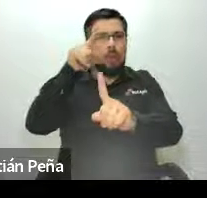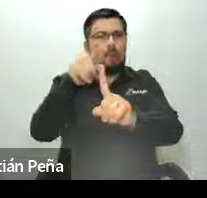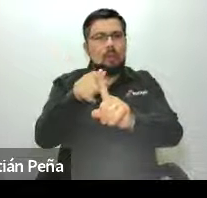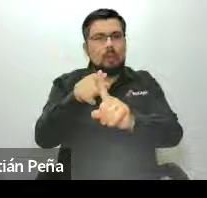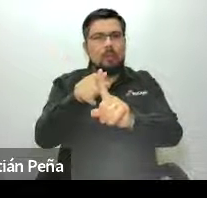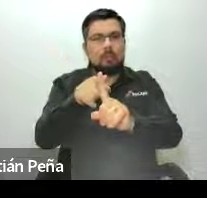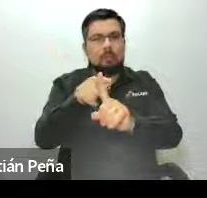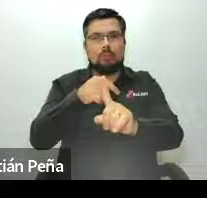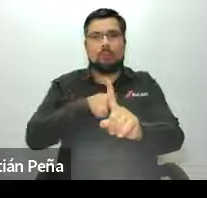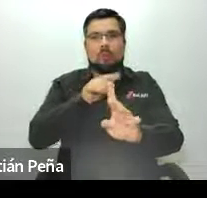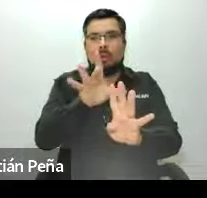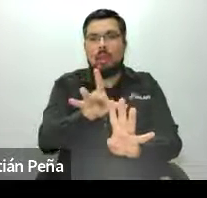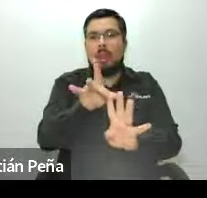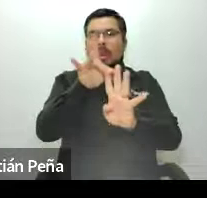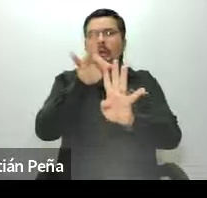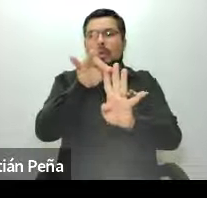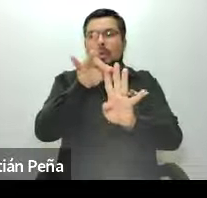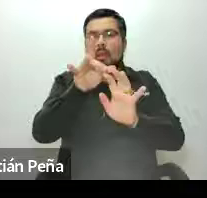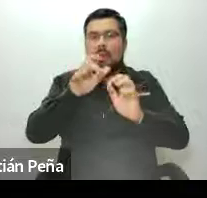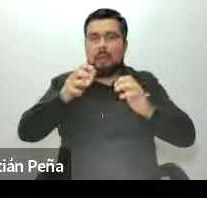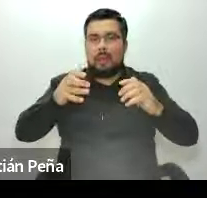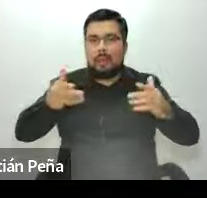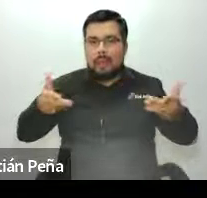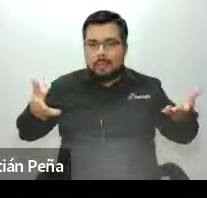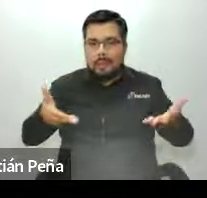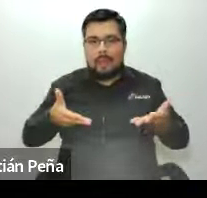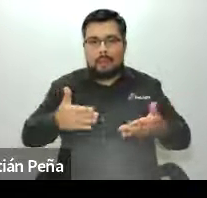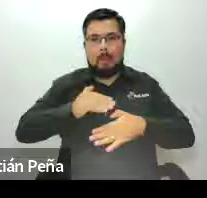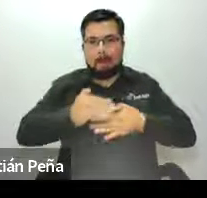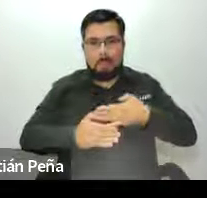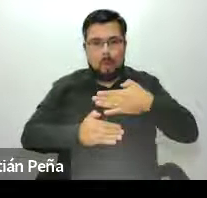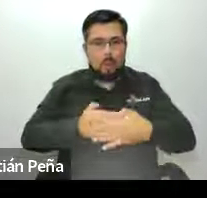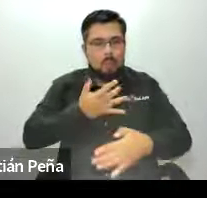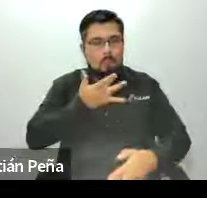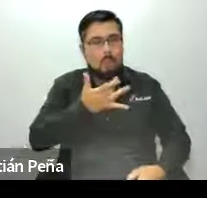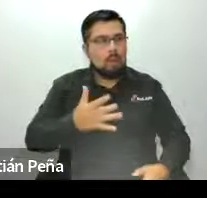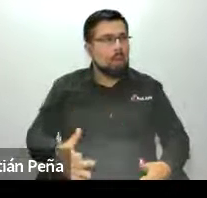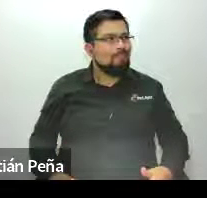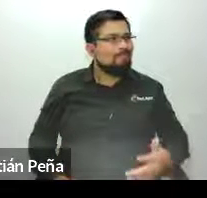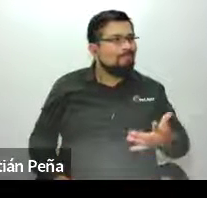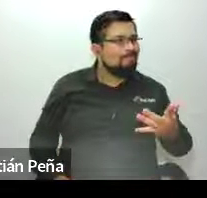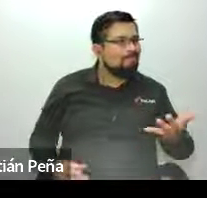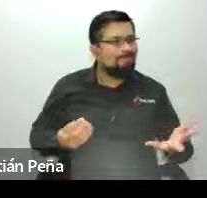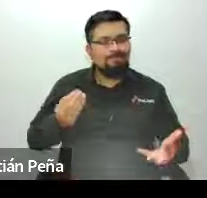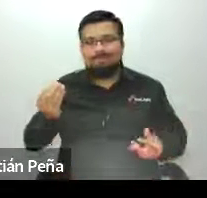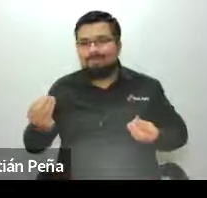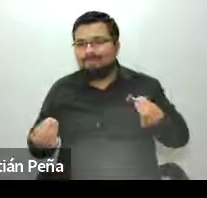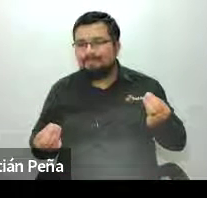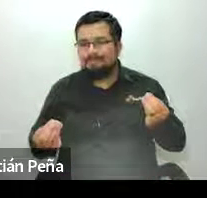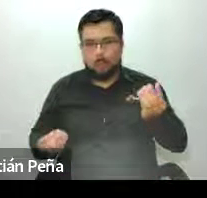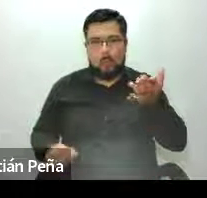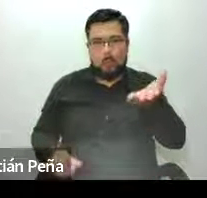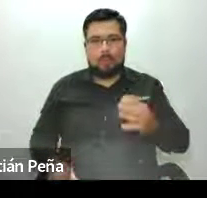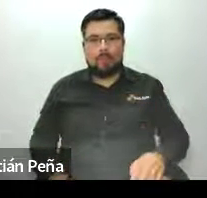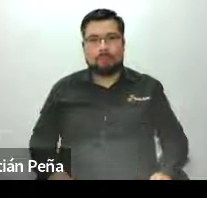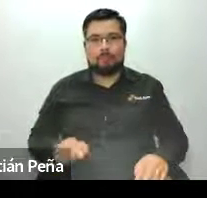elegidos en estas progresiones, porque nos pasaron cosas como la siguiente, ¿no es cierto?, que les mostramos acá,